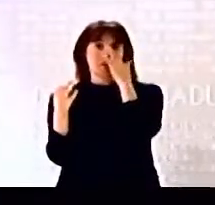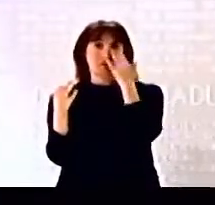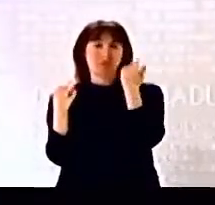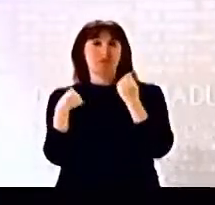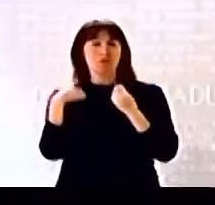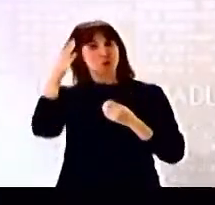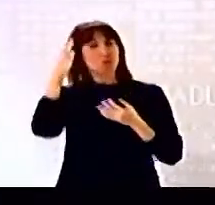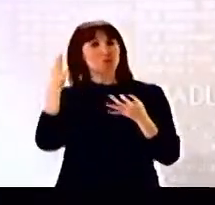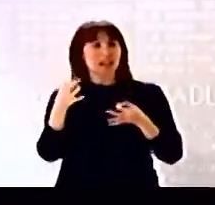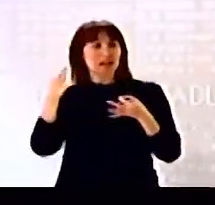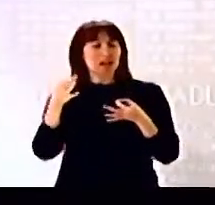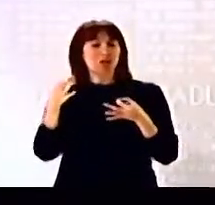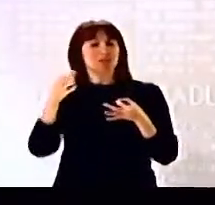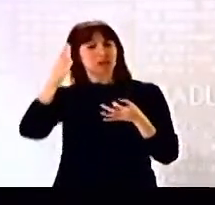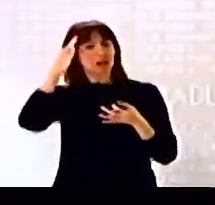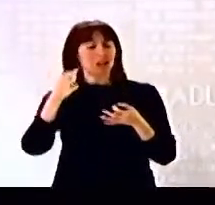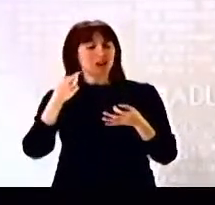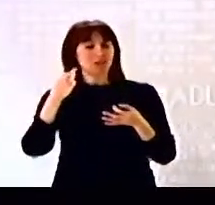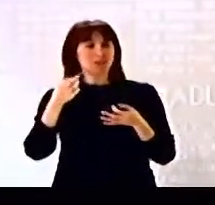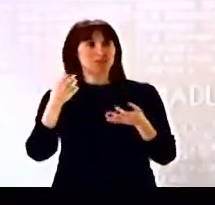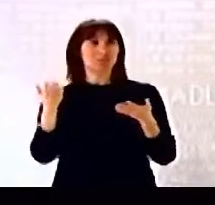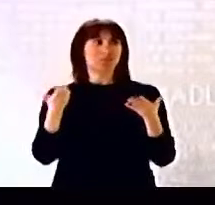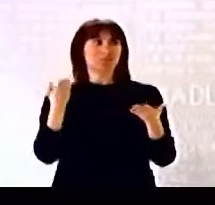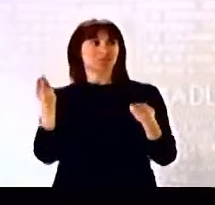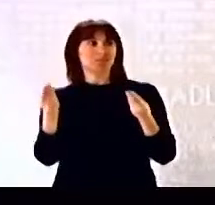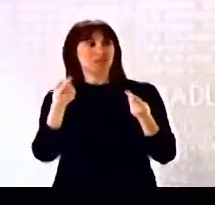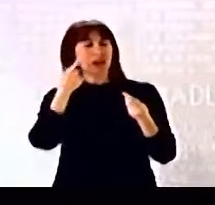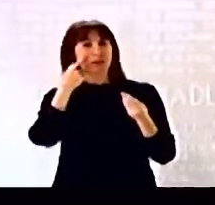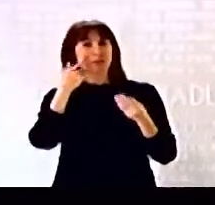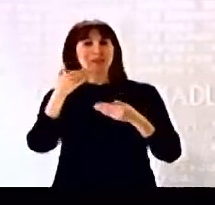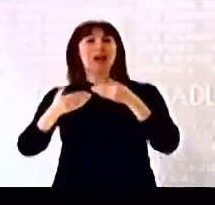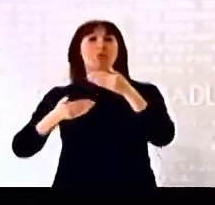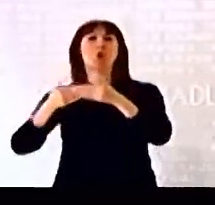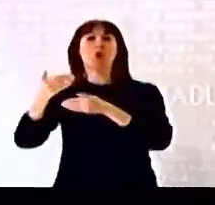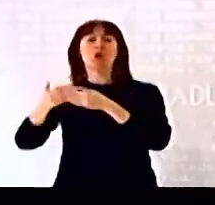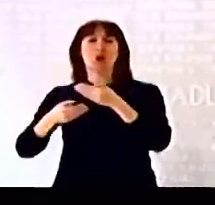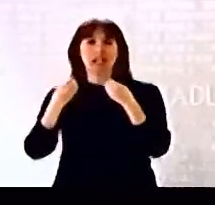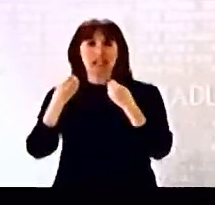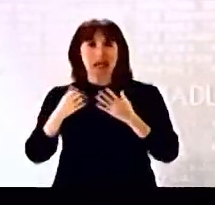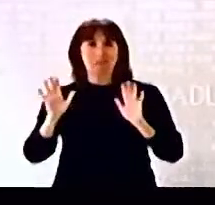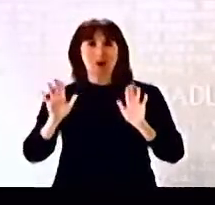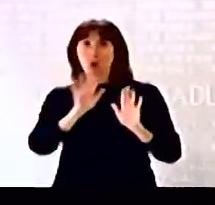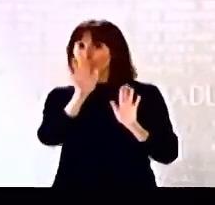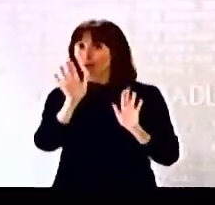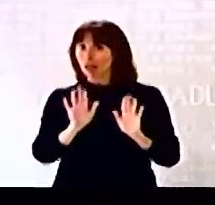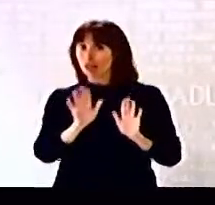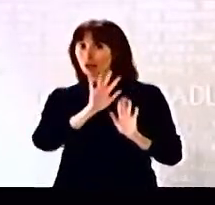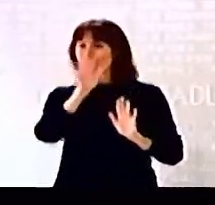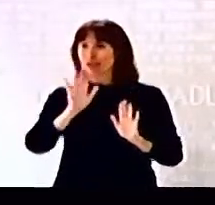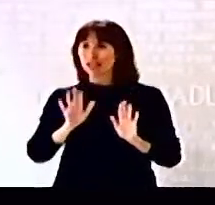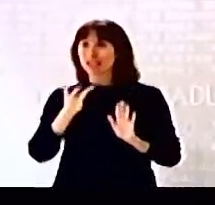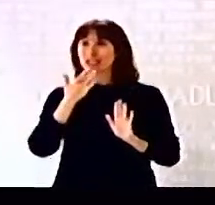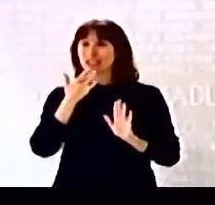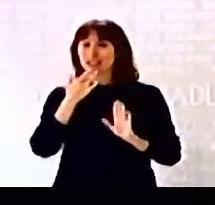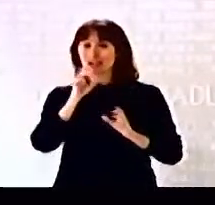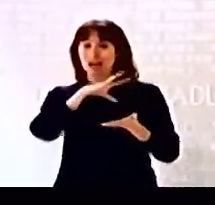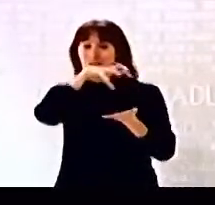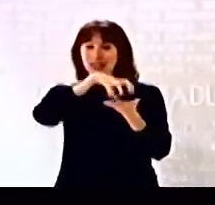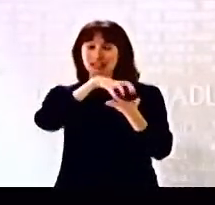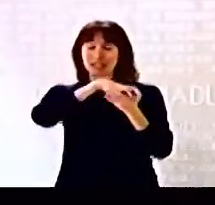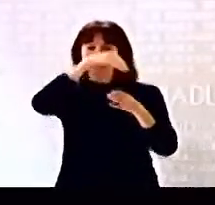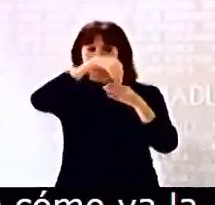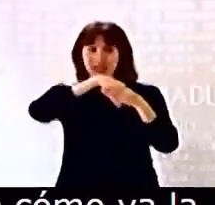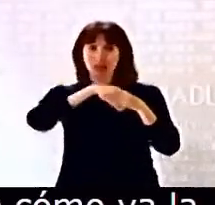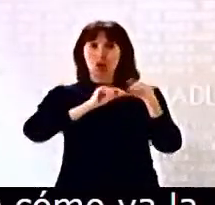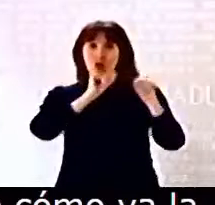creo que después de... Vamos a ver cómo va la evolución, pero parece que en aquellas que se han contagiado